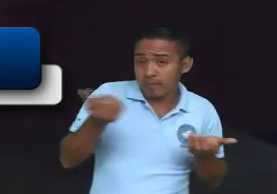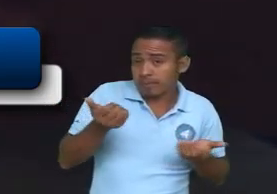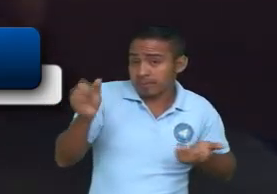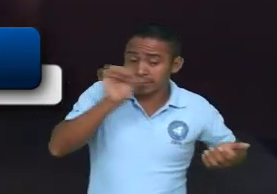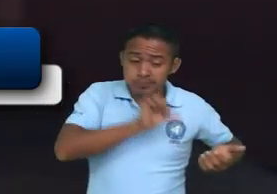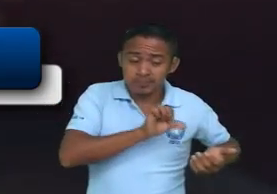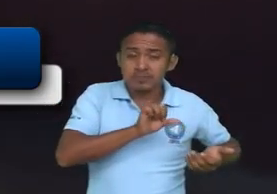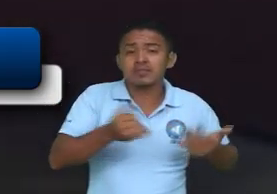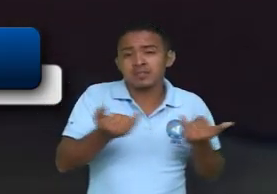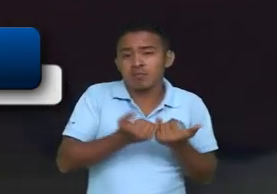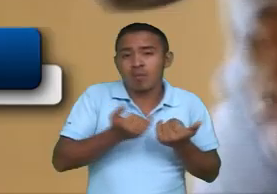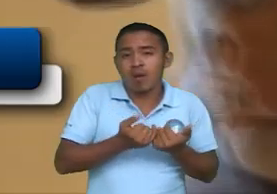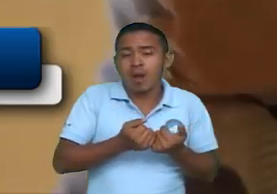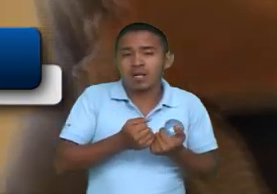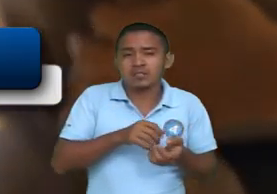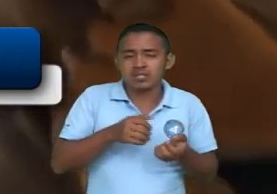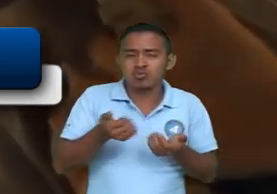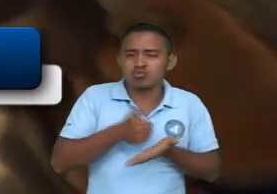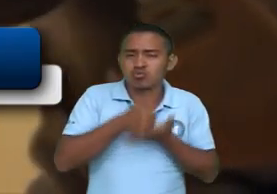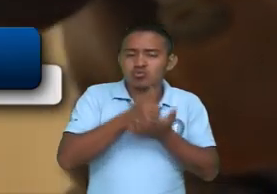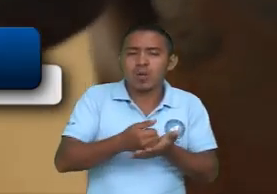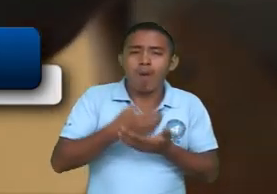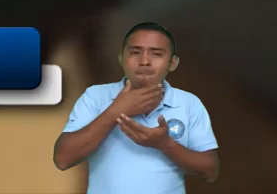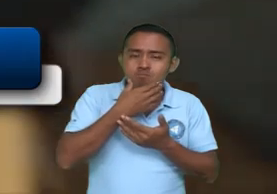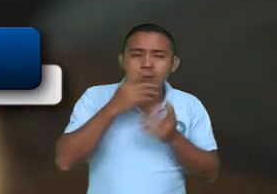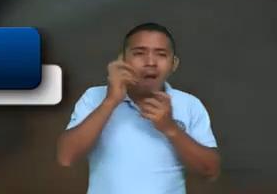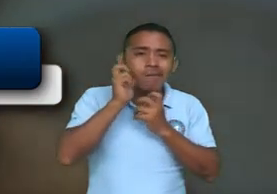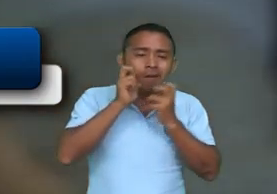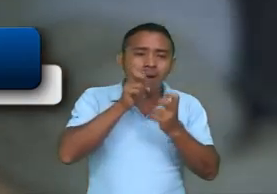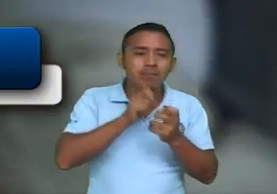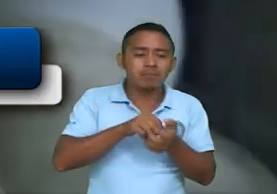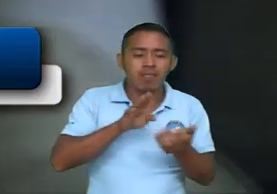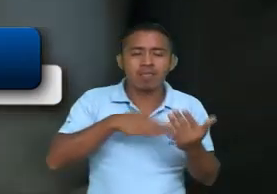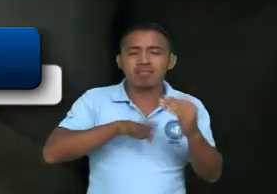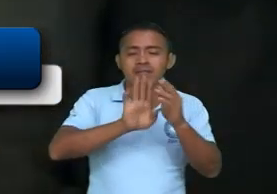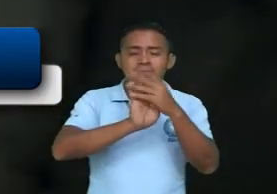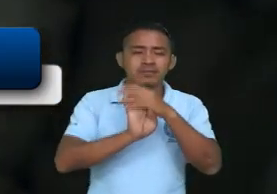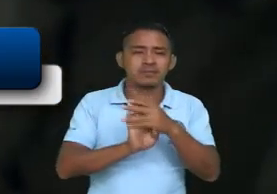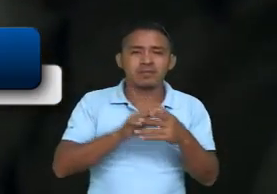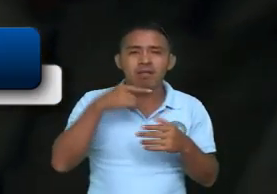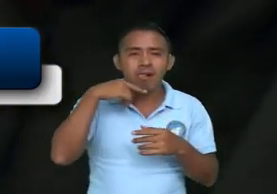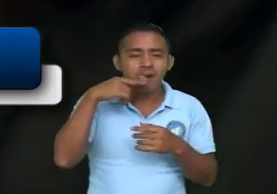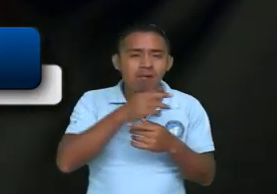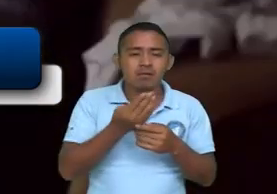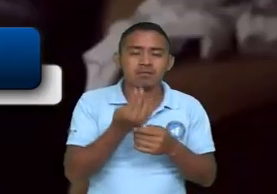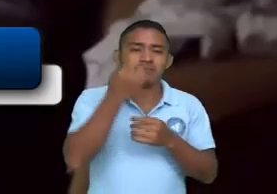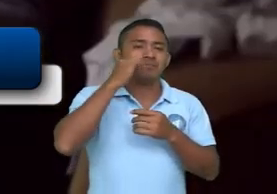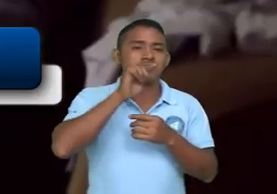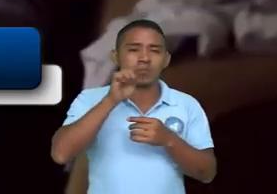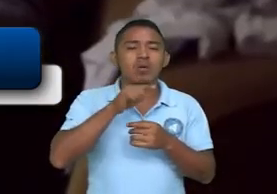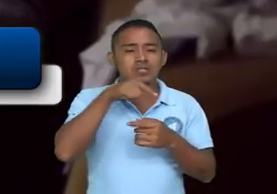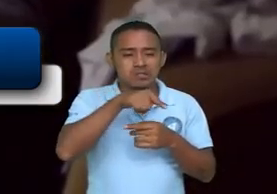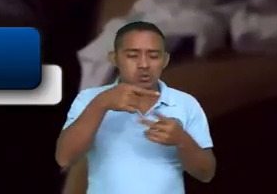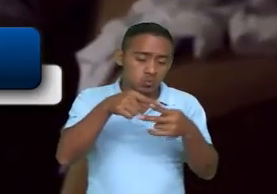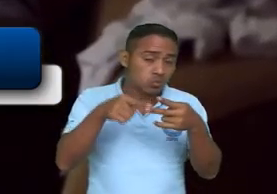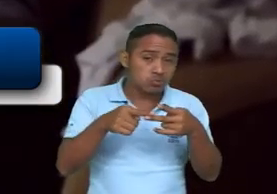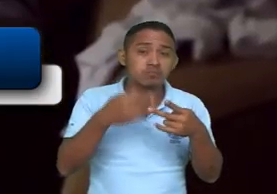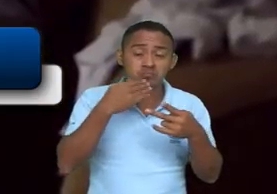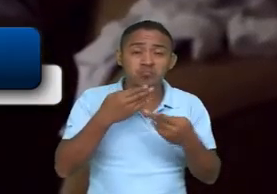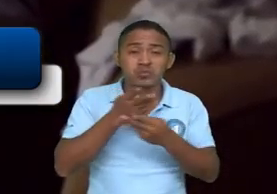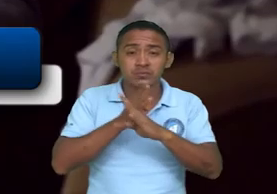que a través de la lactancia la madre le pasa anticuerpos que le ayudan a defenderse de las enfermedades. Entonces eso es parte muy importante.